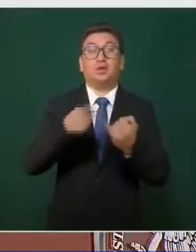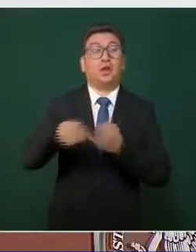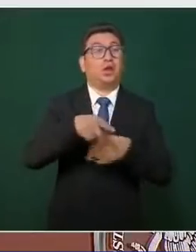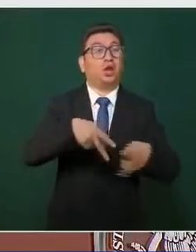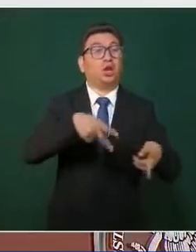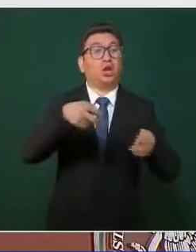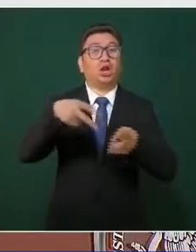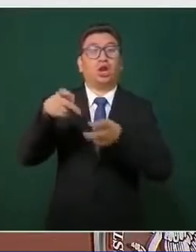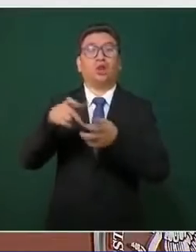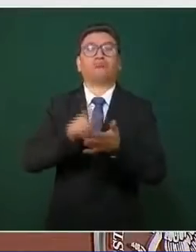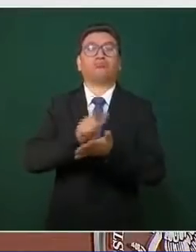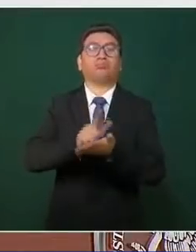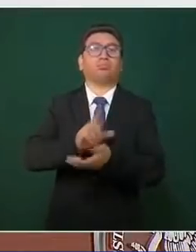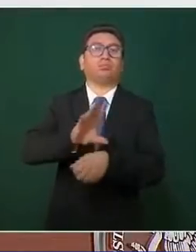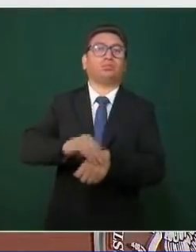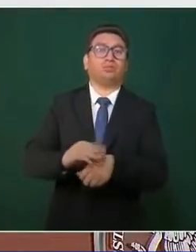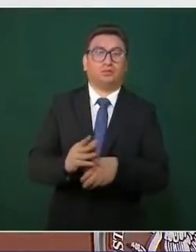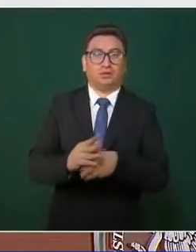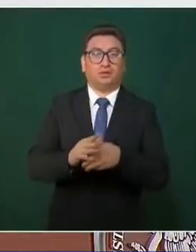Cambiaron todo.